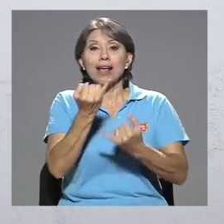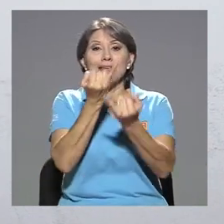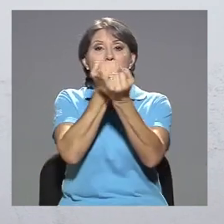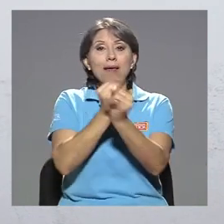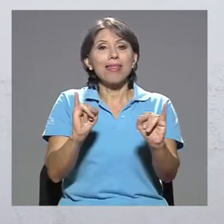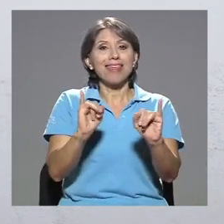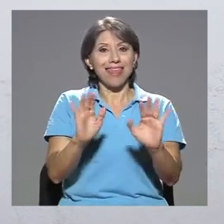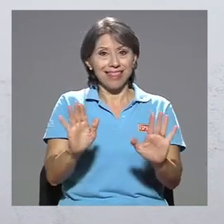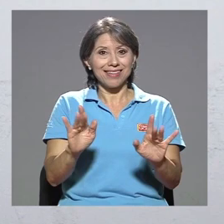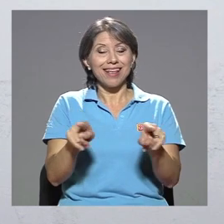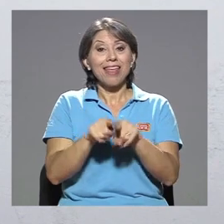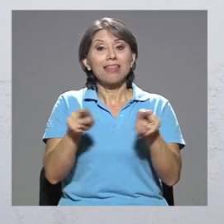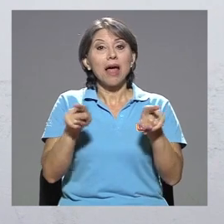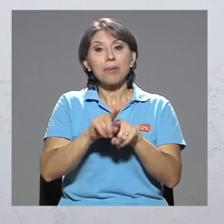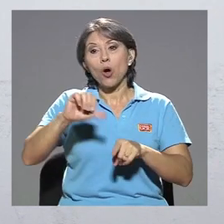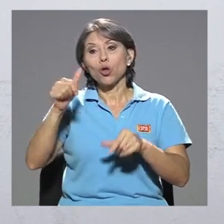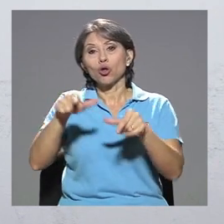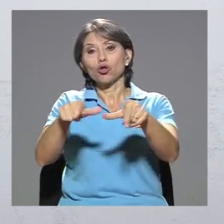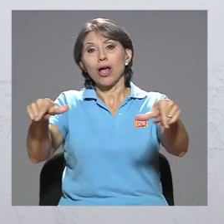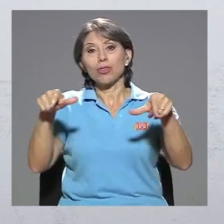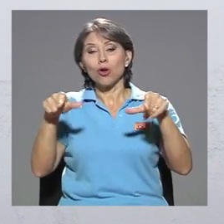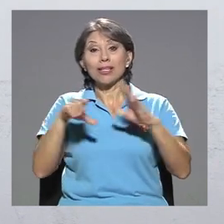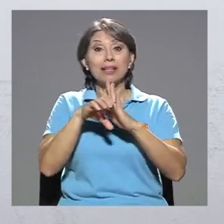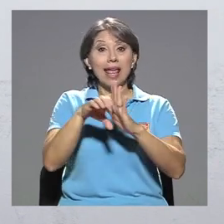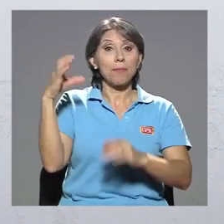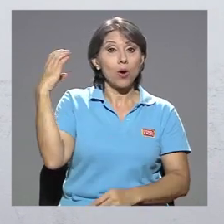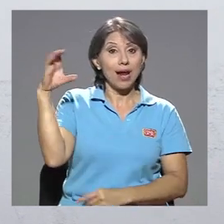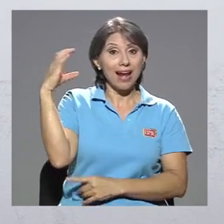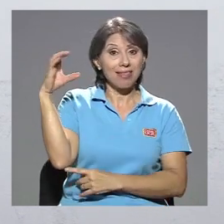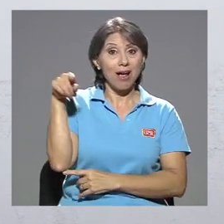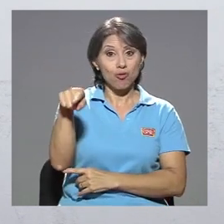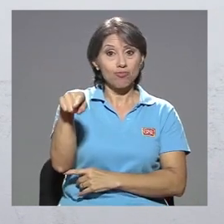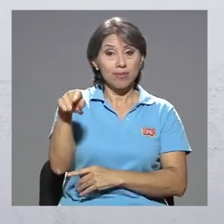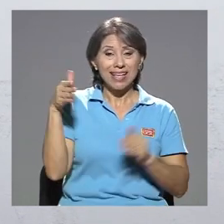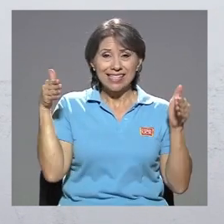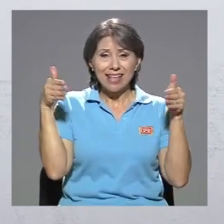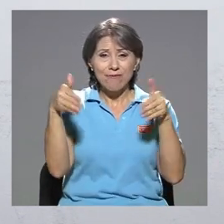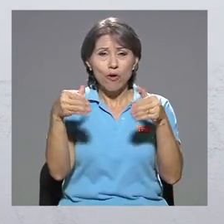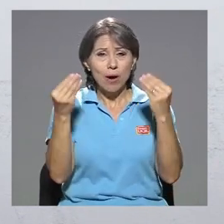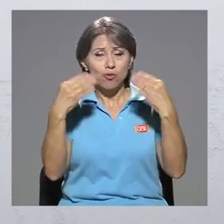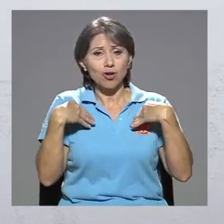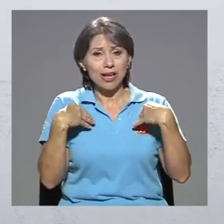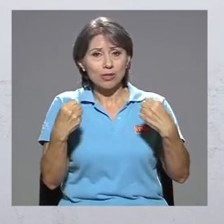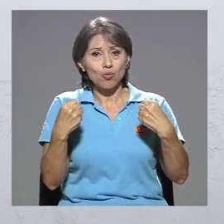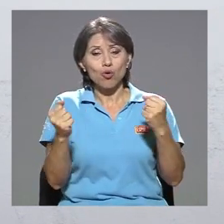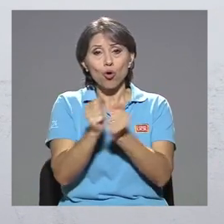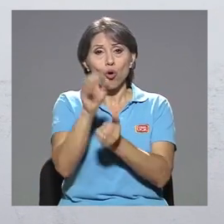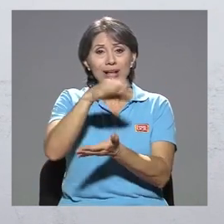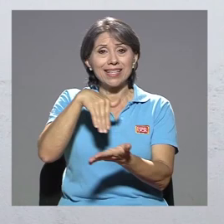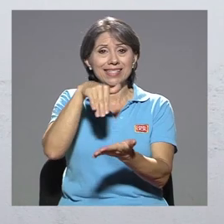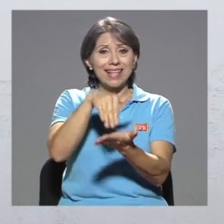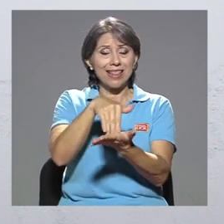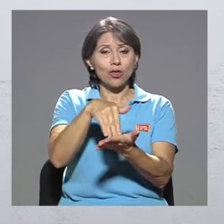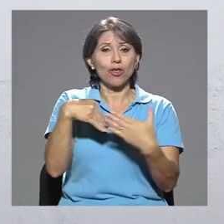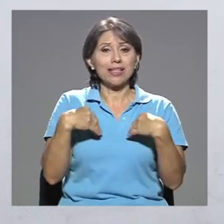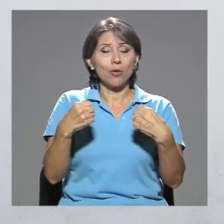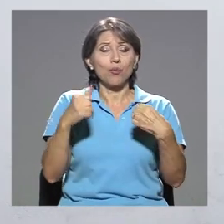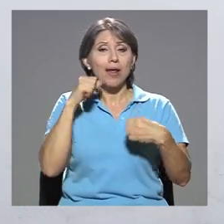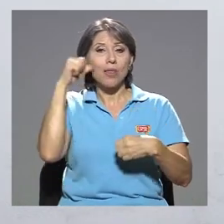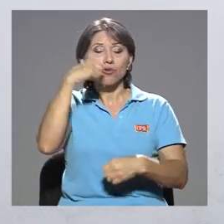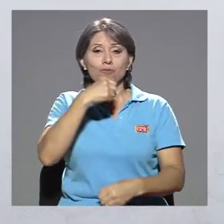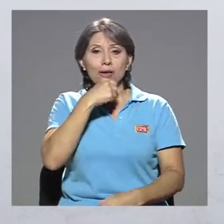también tenemos otros cantones por ejemplo en cartago se enfocan mucho en la salud con el centro de salud que tienen para adultos mayores